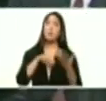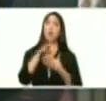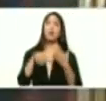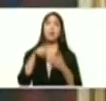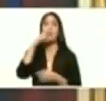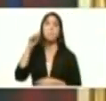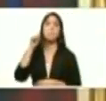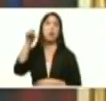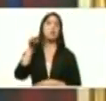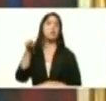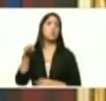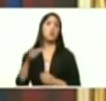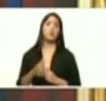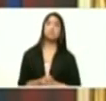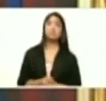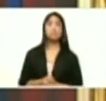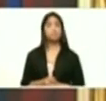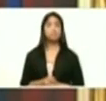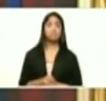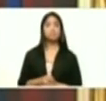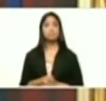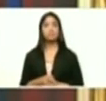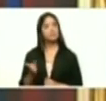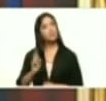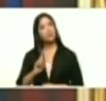maduro, maduro, golpea la corrupción, chicos, está bien,